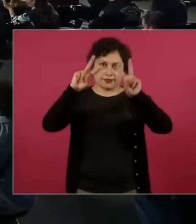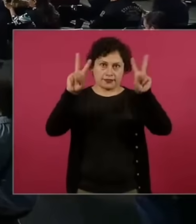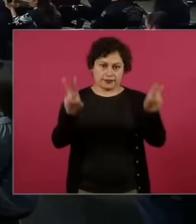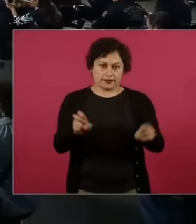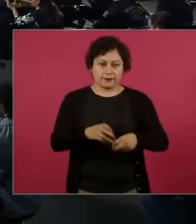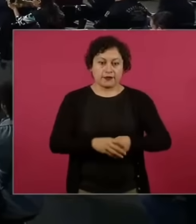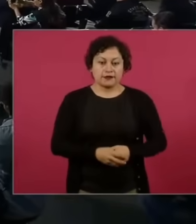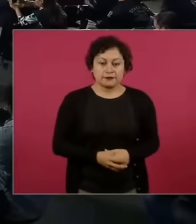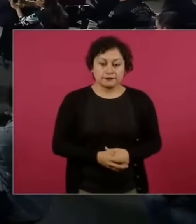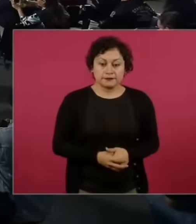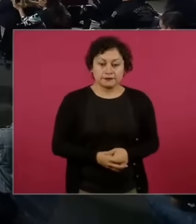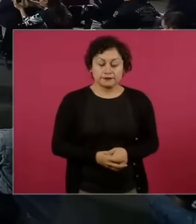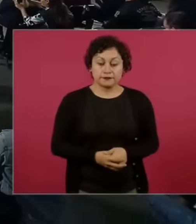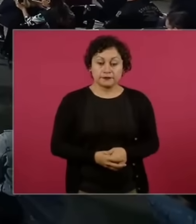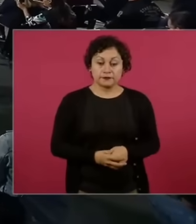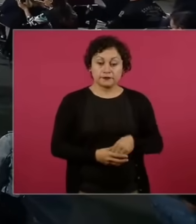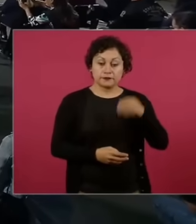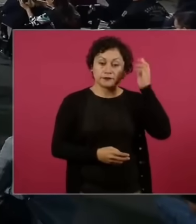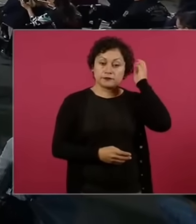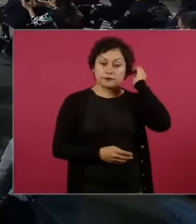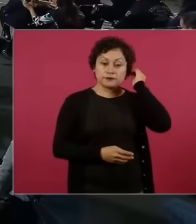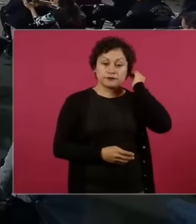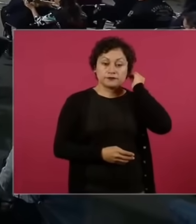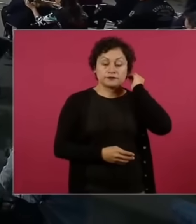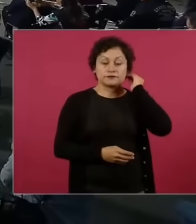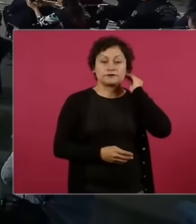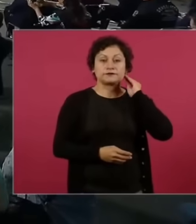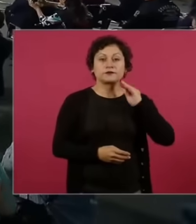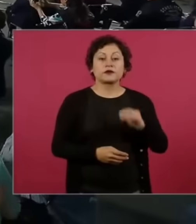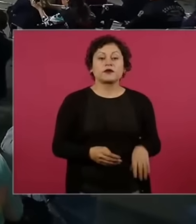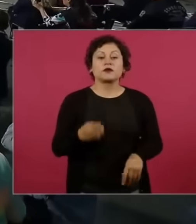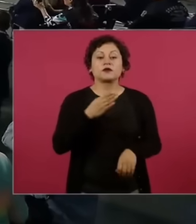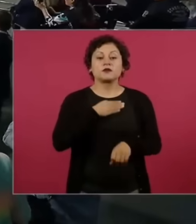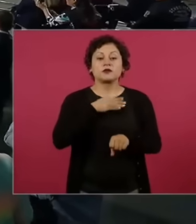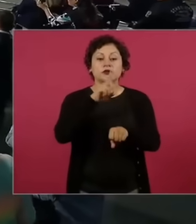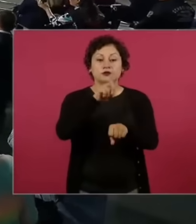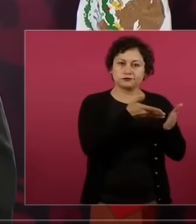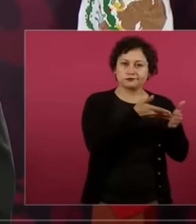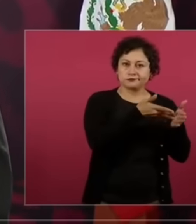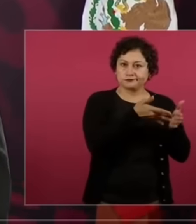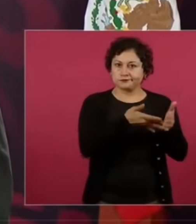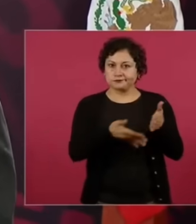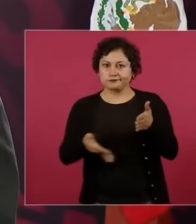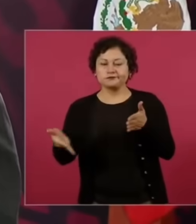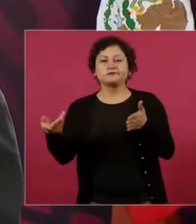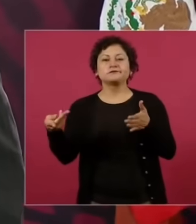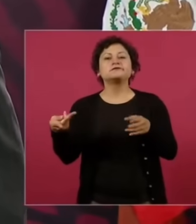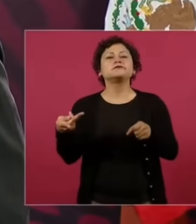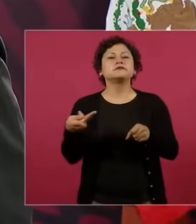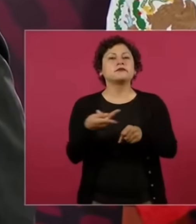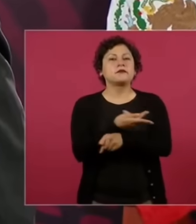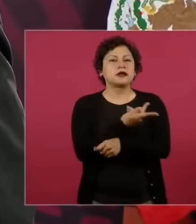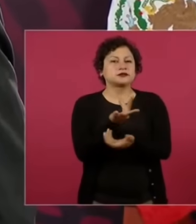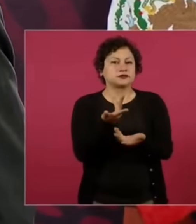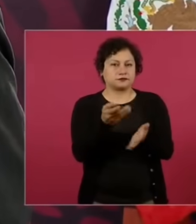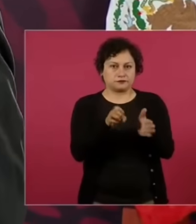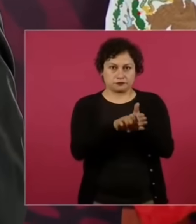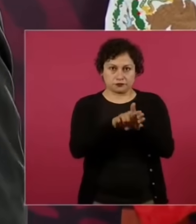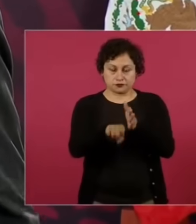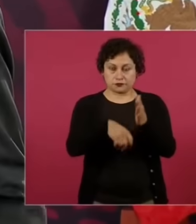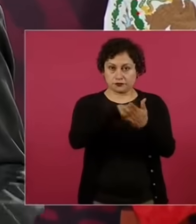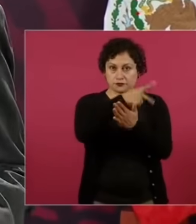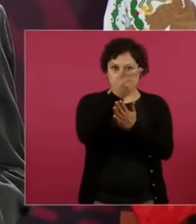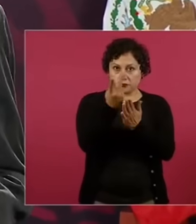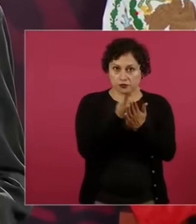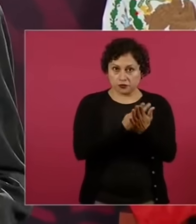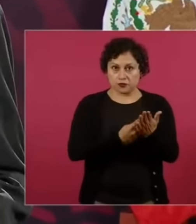autoridades este martes en la conferencia mañanera del presidente Andrés Manuel López Obrador. Las autoridades informaron que, debido al paso del fenómeno natural a lo largo de la región de la